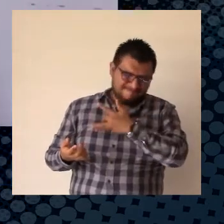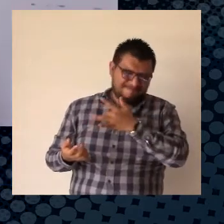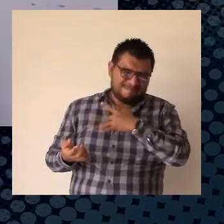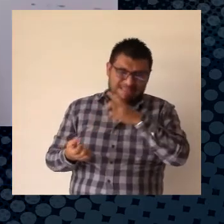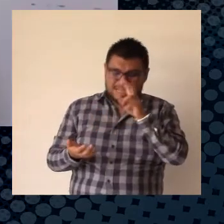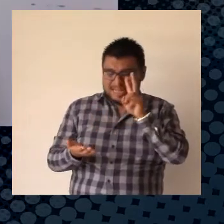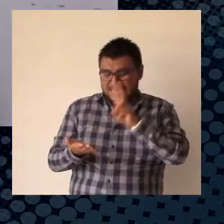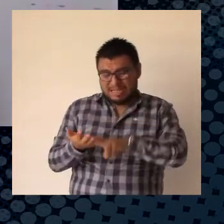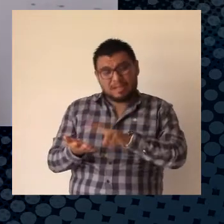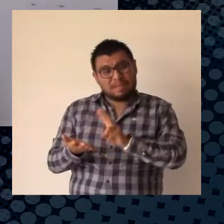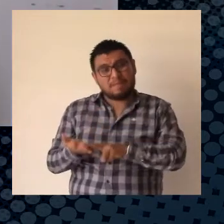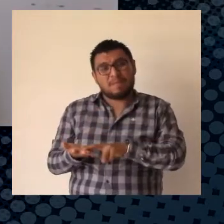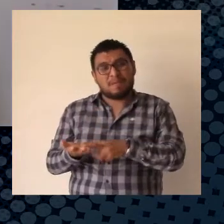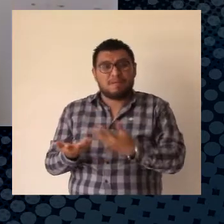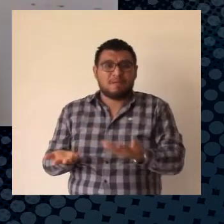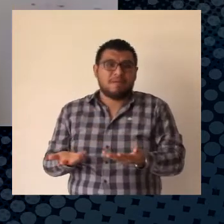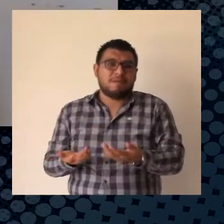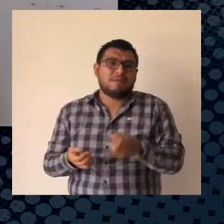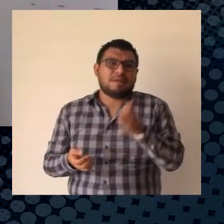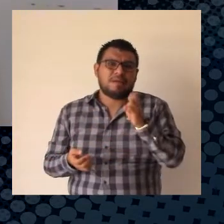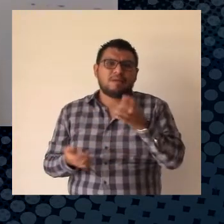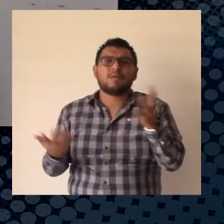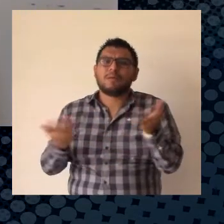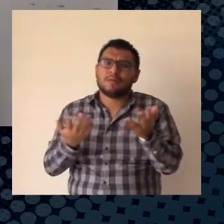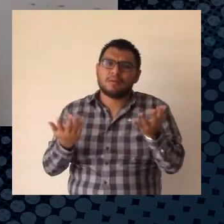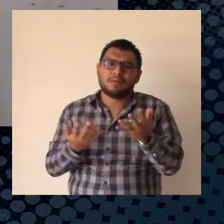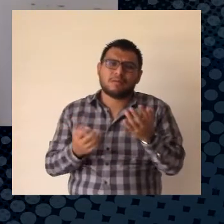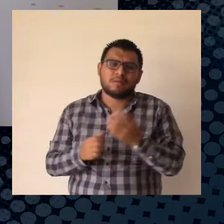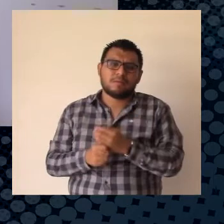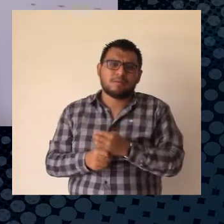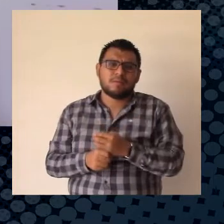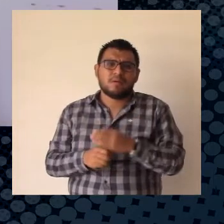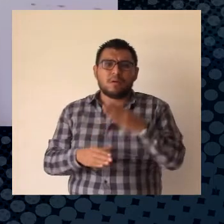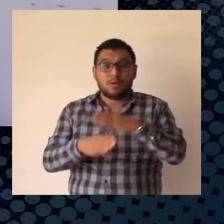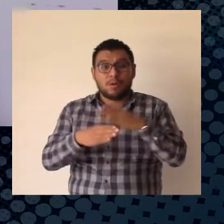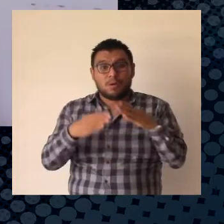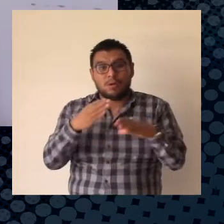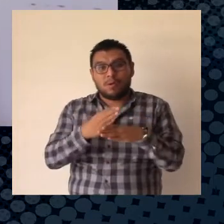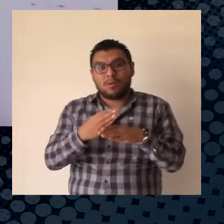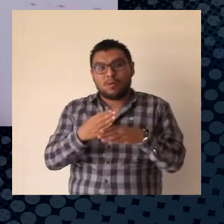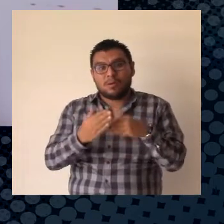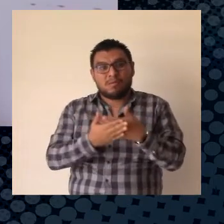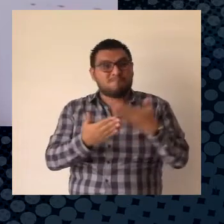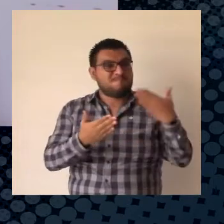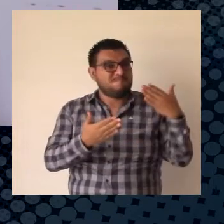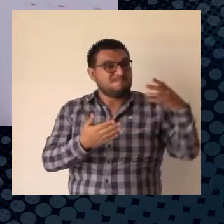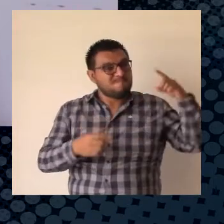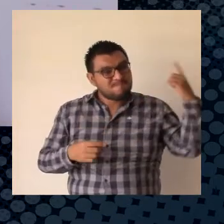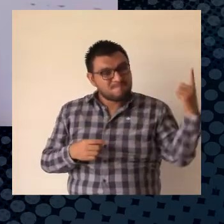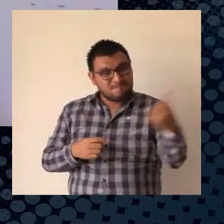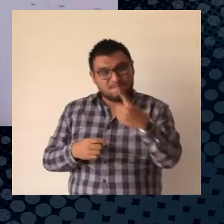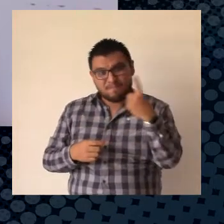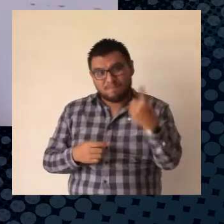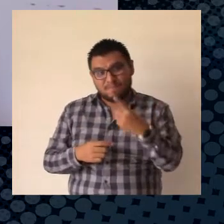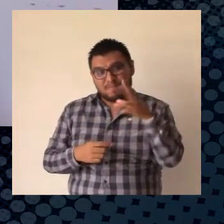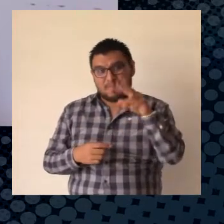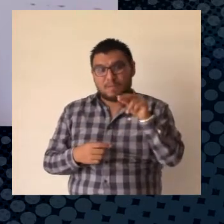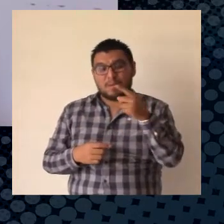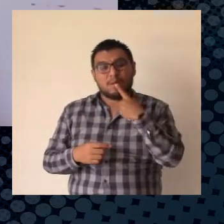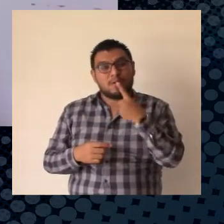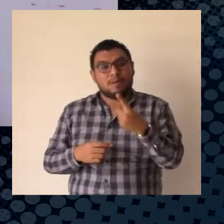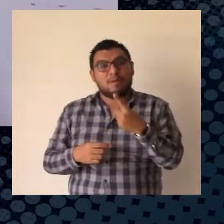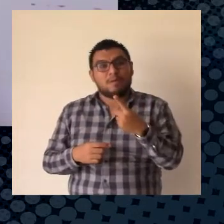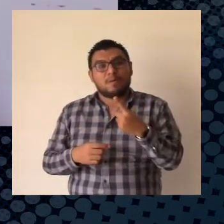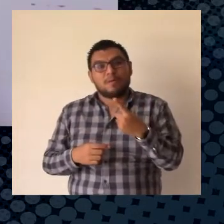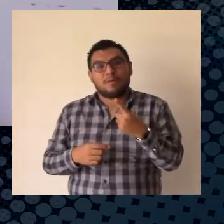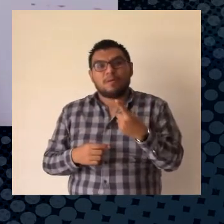valores temporales. Esto es lo que está haciendo. Cosas que no son eternas. Decía el